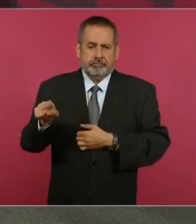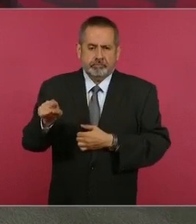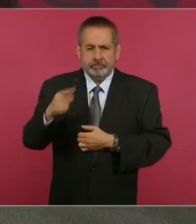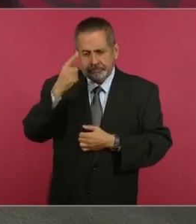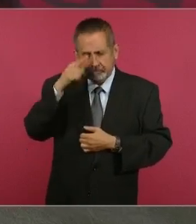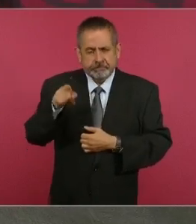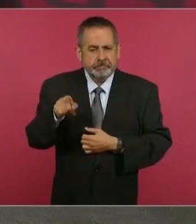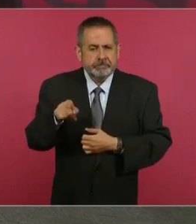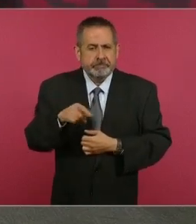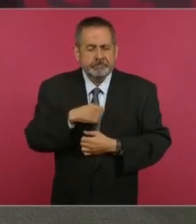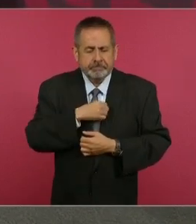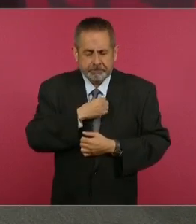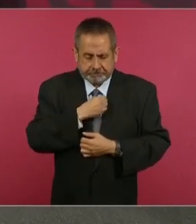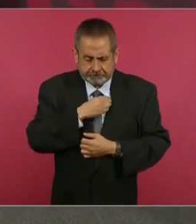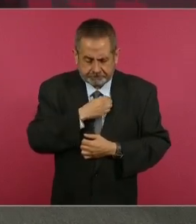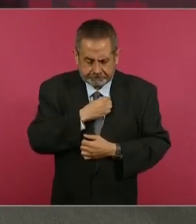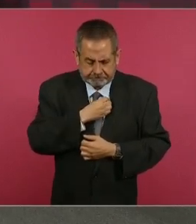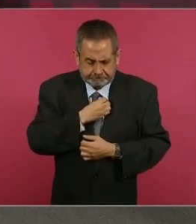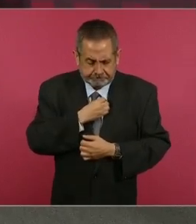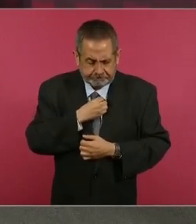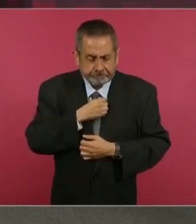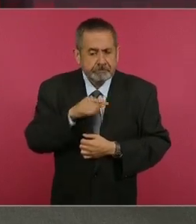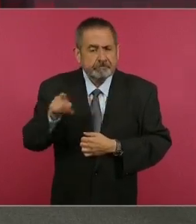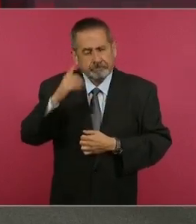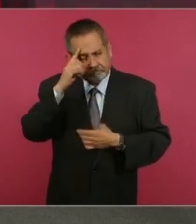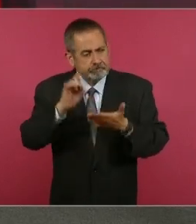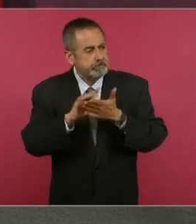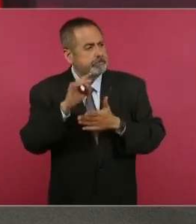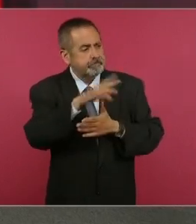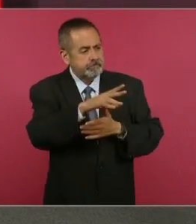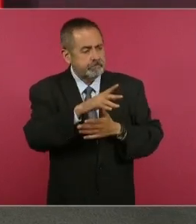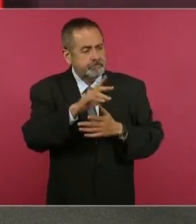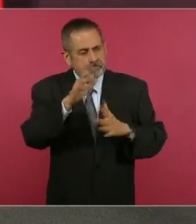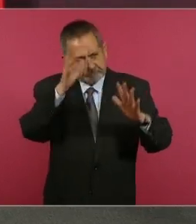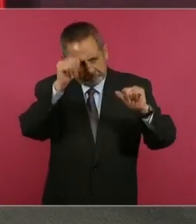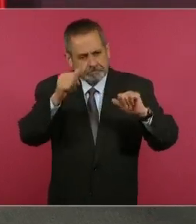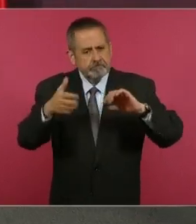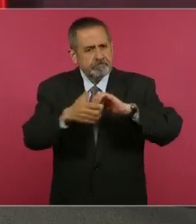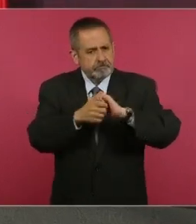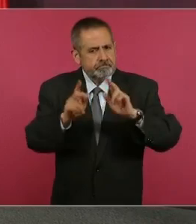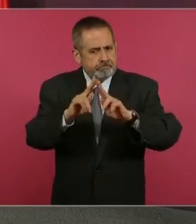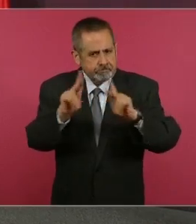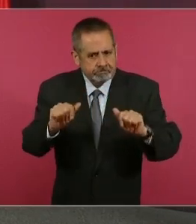para que se mantuviese la tregua.